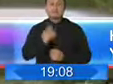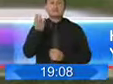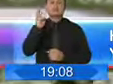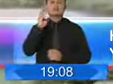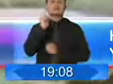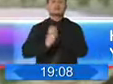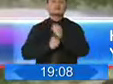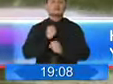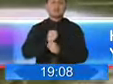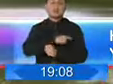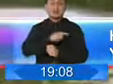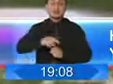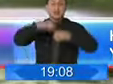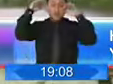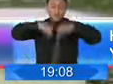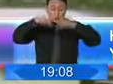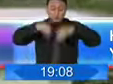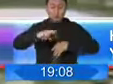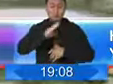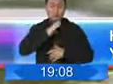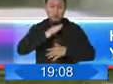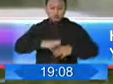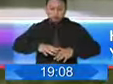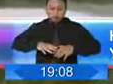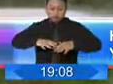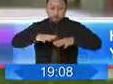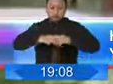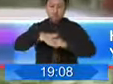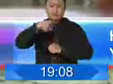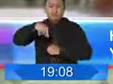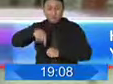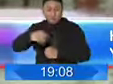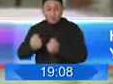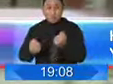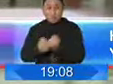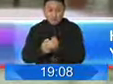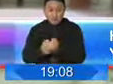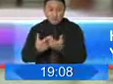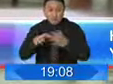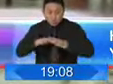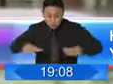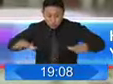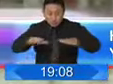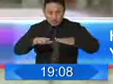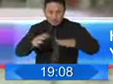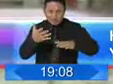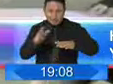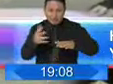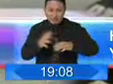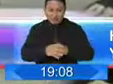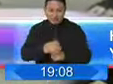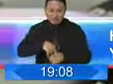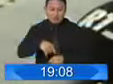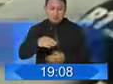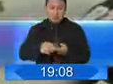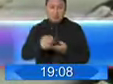que nos llenamos aquí de agua y no hay quien nos pueda apoyar en algún relleno, en algo, porque aquí no hay. Somos